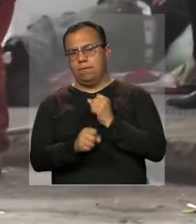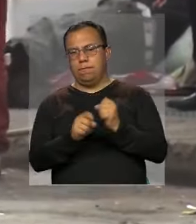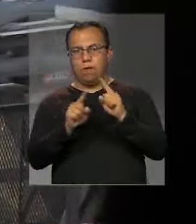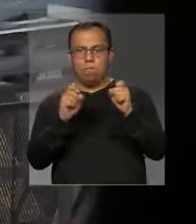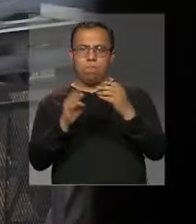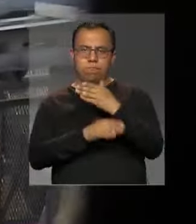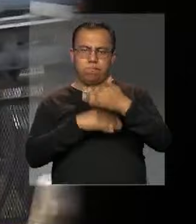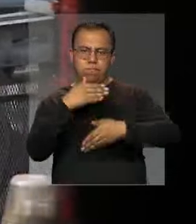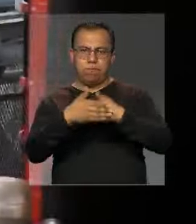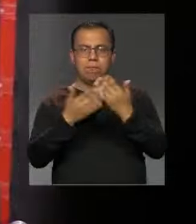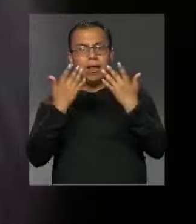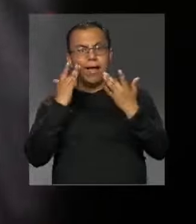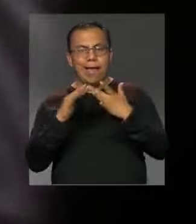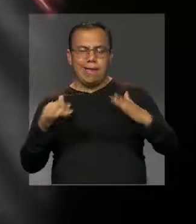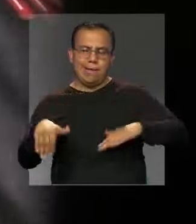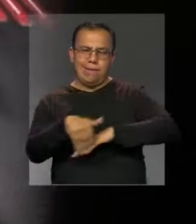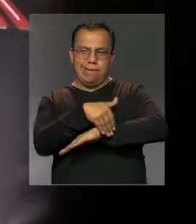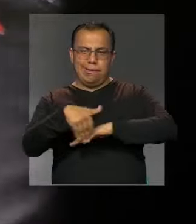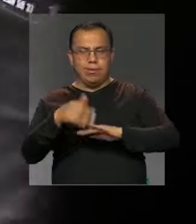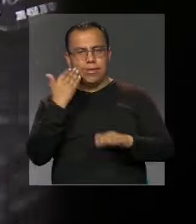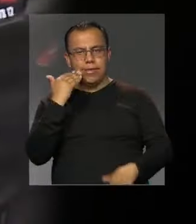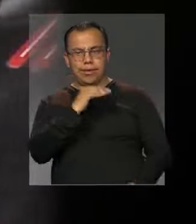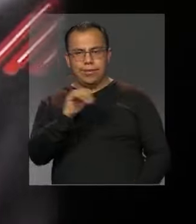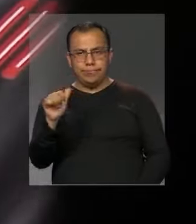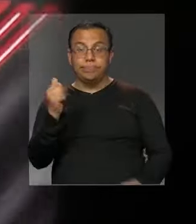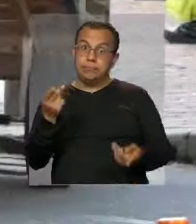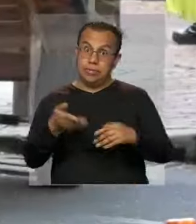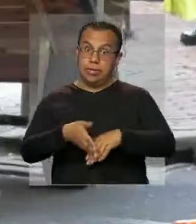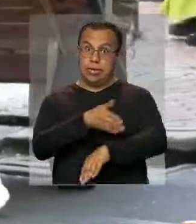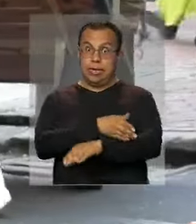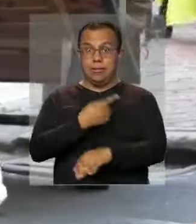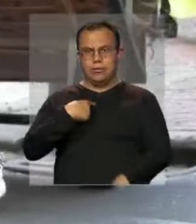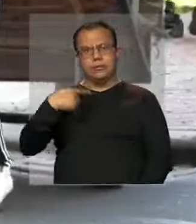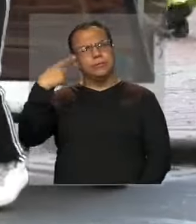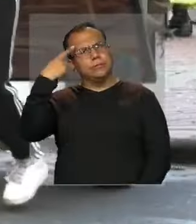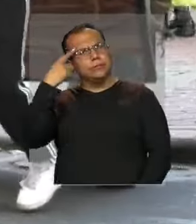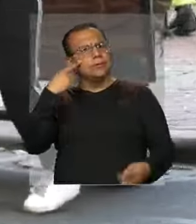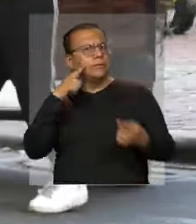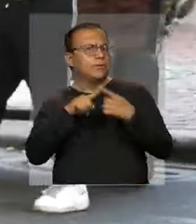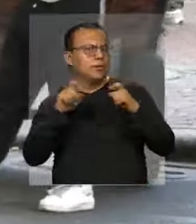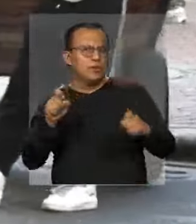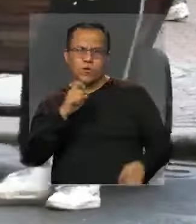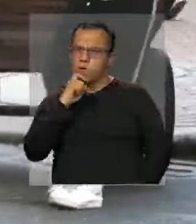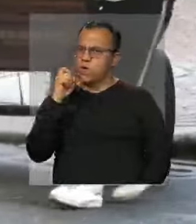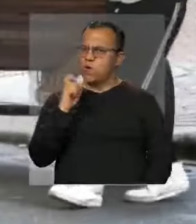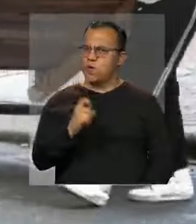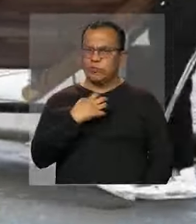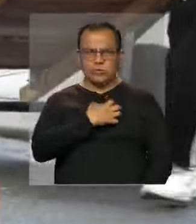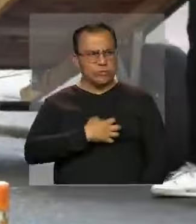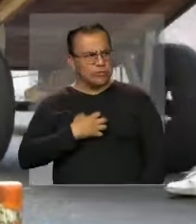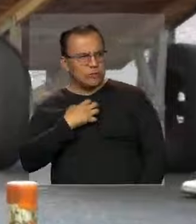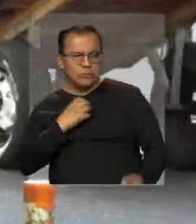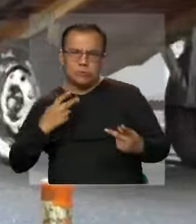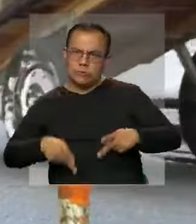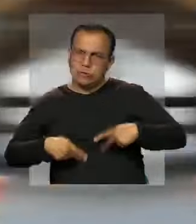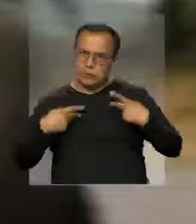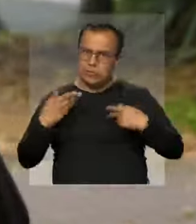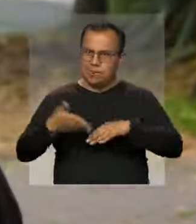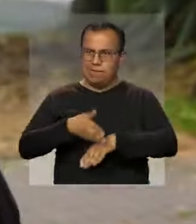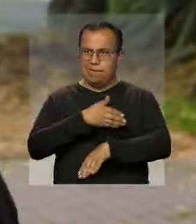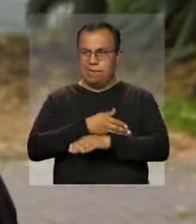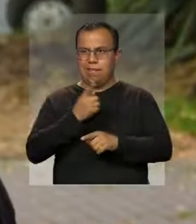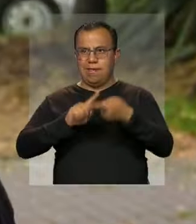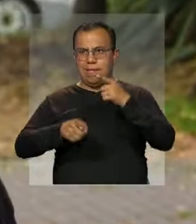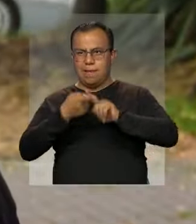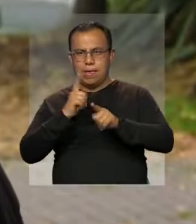de habitabilidad en calle y más en el género femenino. Porque yo tenía una manera de pensar que yo tenía mucho odio y mucho rencor con la vida por lo que me hicieron, era mi mejor